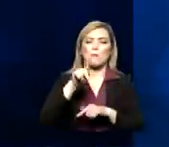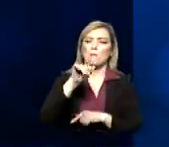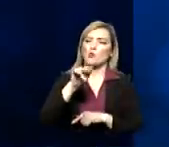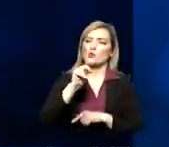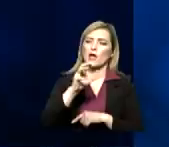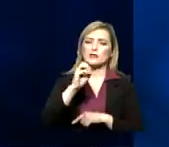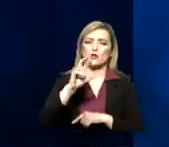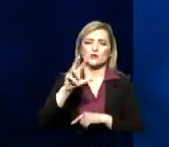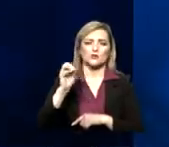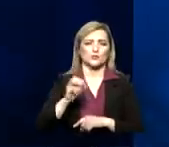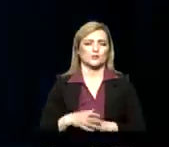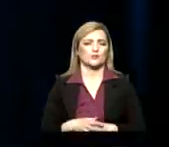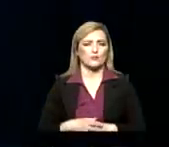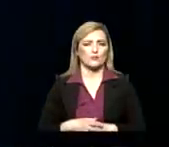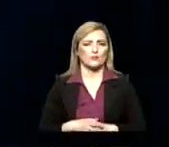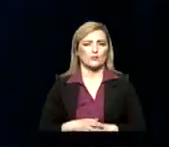030.